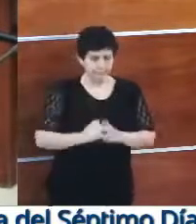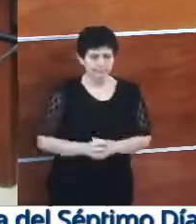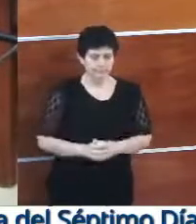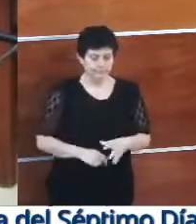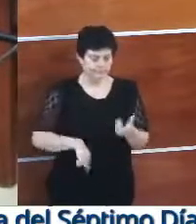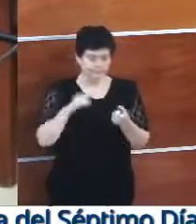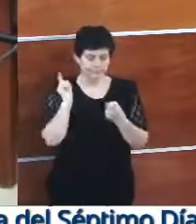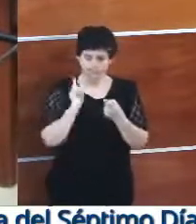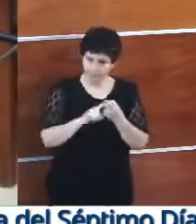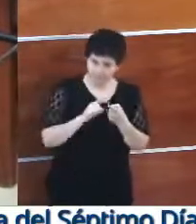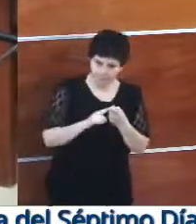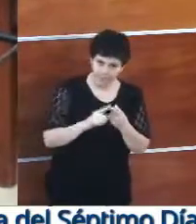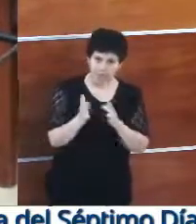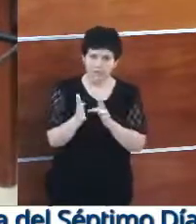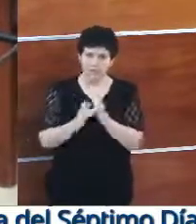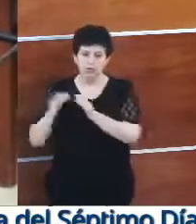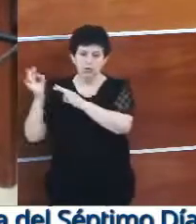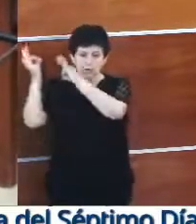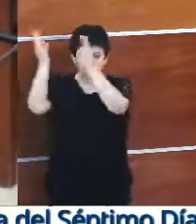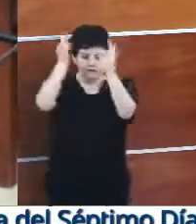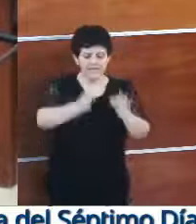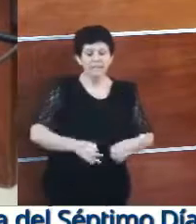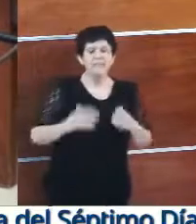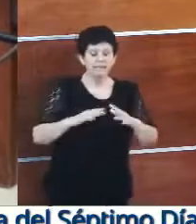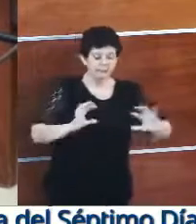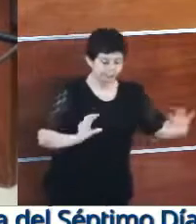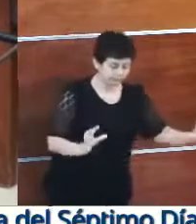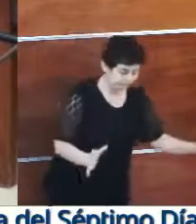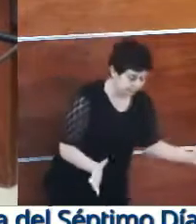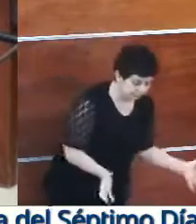Primero, Jesús viene para juntar a los escogidos.